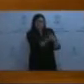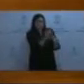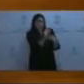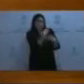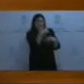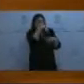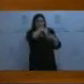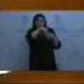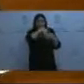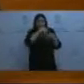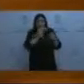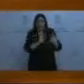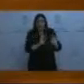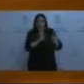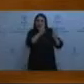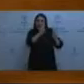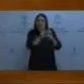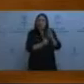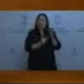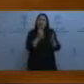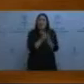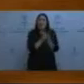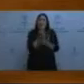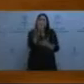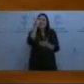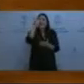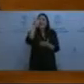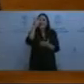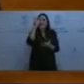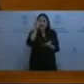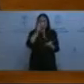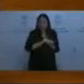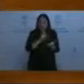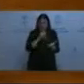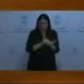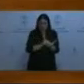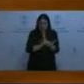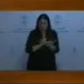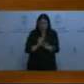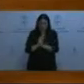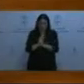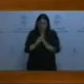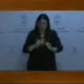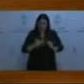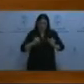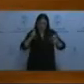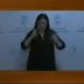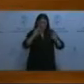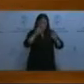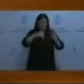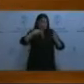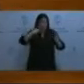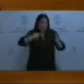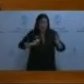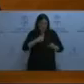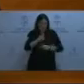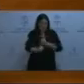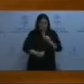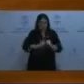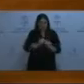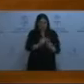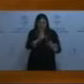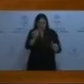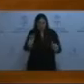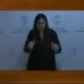este asunto. Asunto que es la tercera que traemos a este hemiciclo en la presente legislatura. Y que ya le adelanto no será la